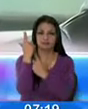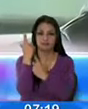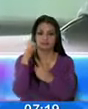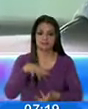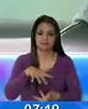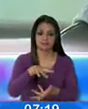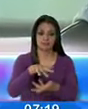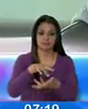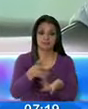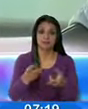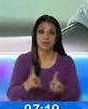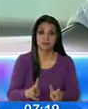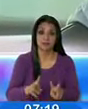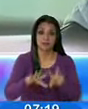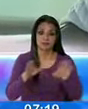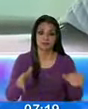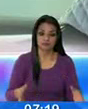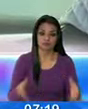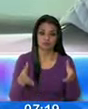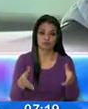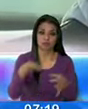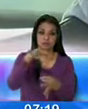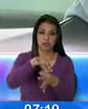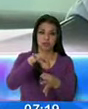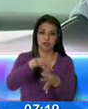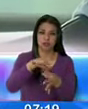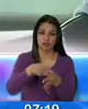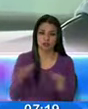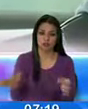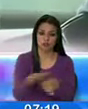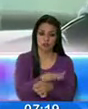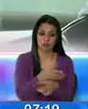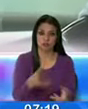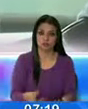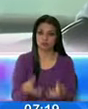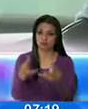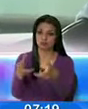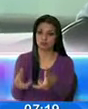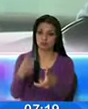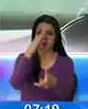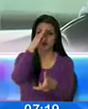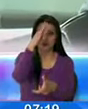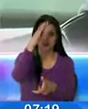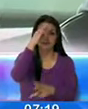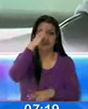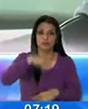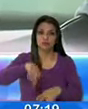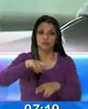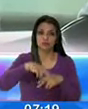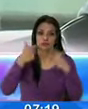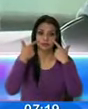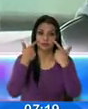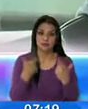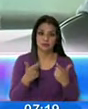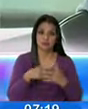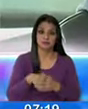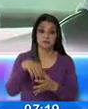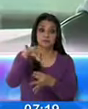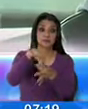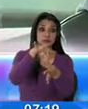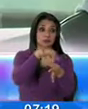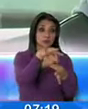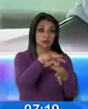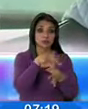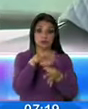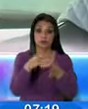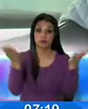obviamente la custodia de los paquetes en las distintas rutas a cargo de la Policía Nacional. Una vez que concluya el proceso de